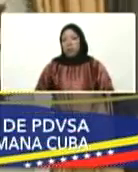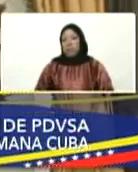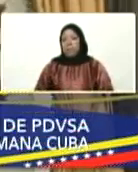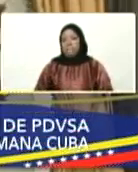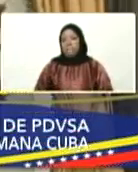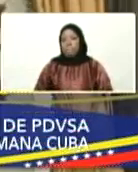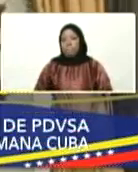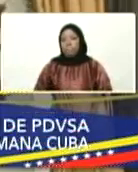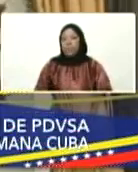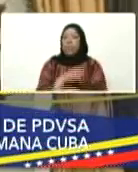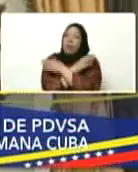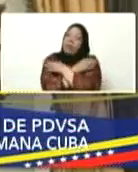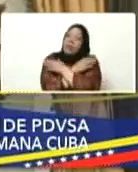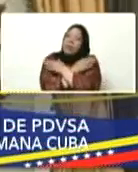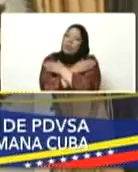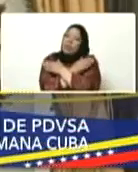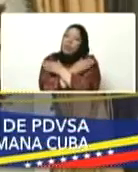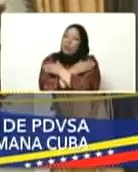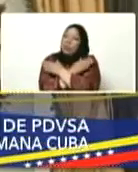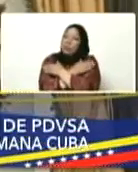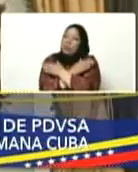Quiero felicitarlos por